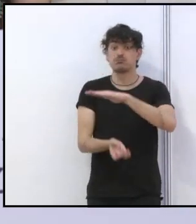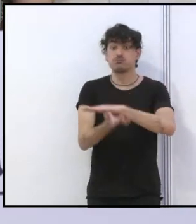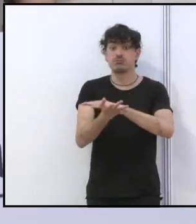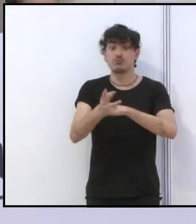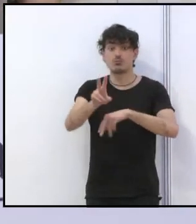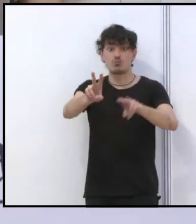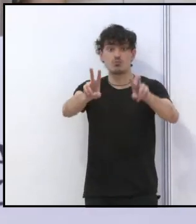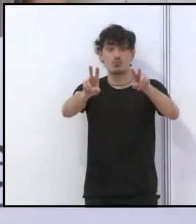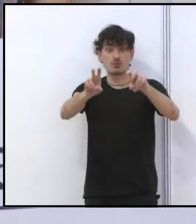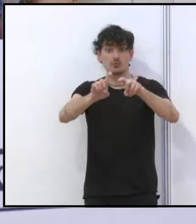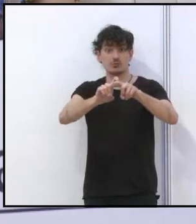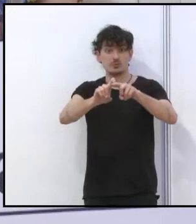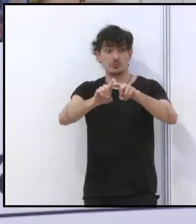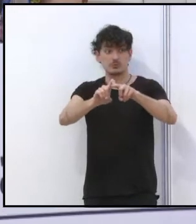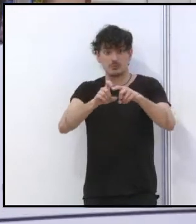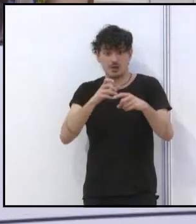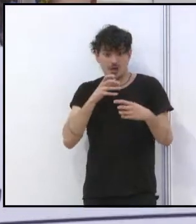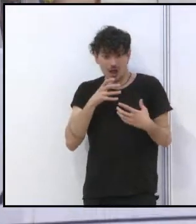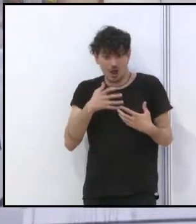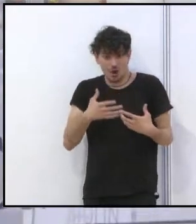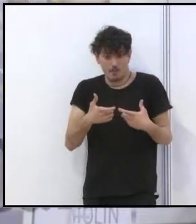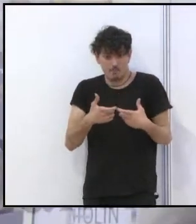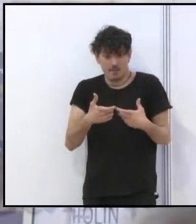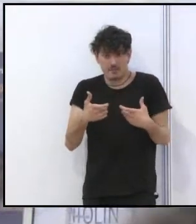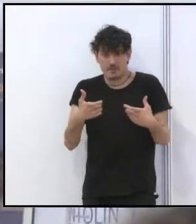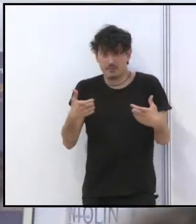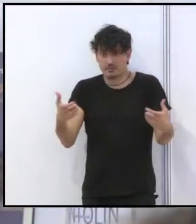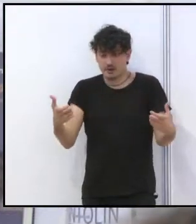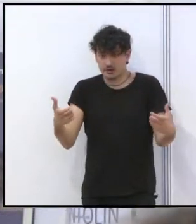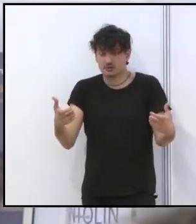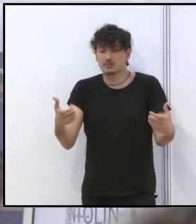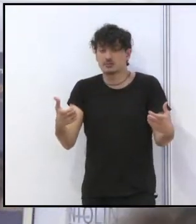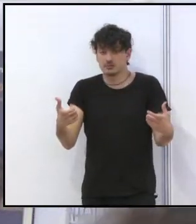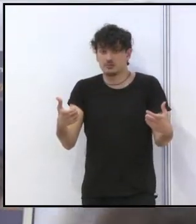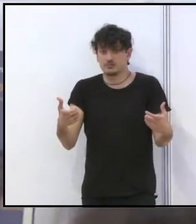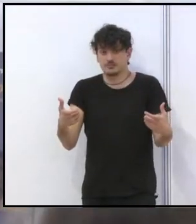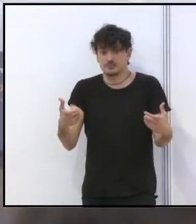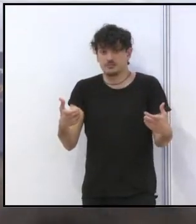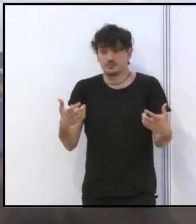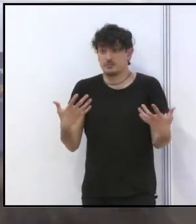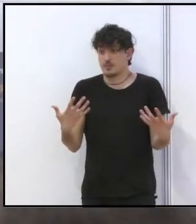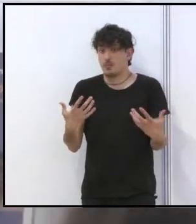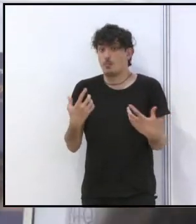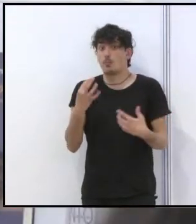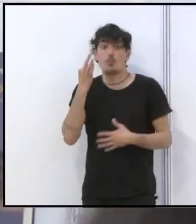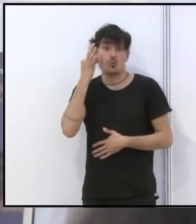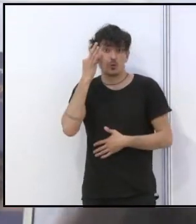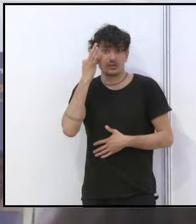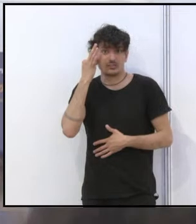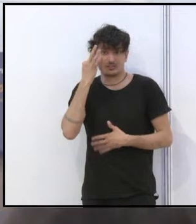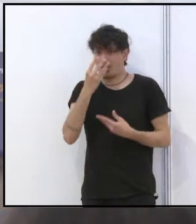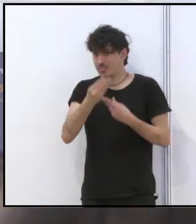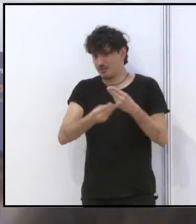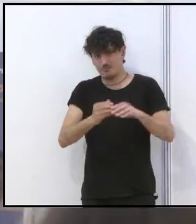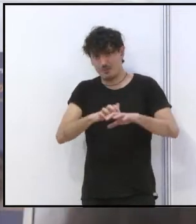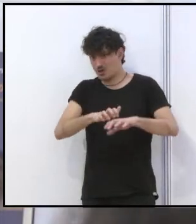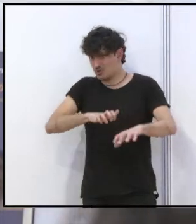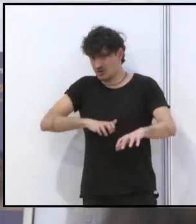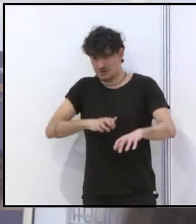que está haciéndose ahora mismo y que estamos haciendo fundamentalmente las mujeres. Es un tipo de